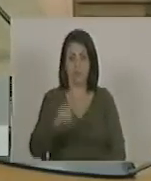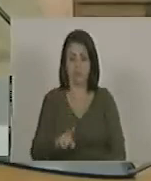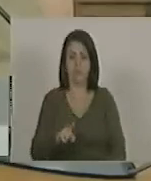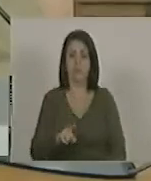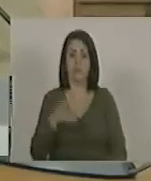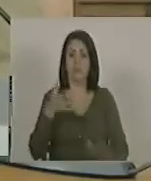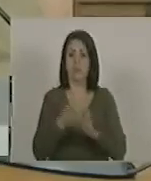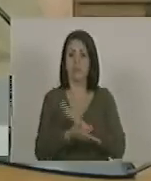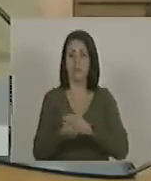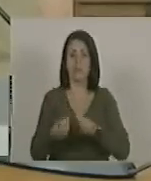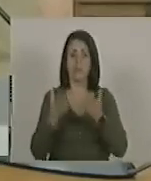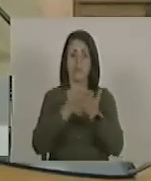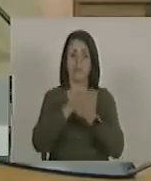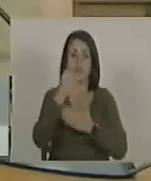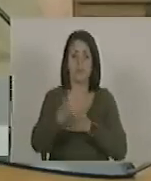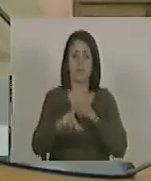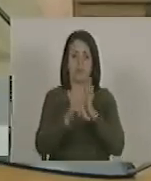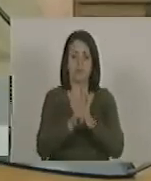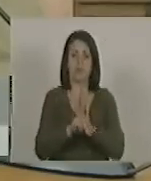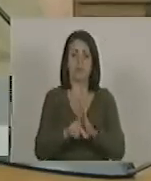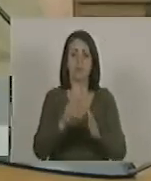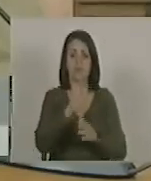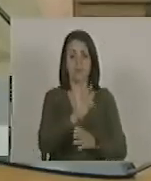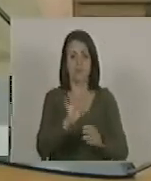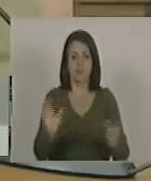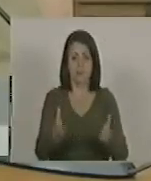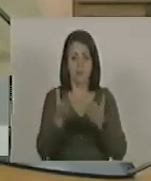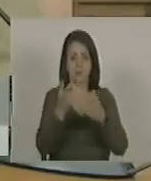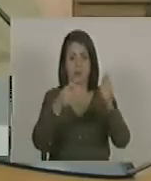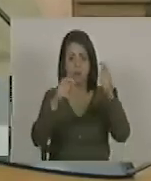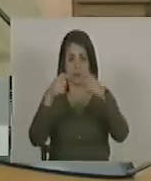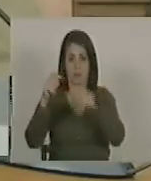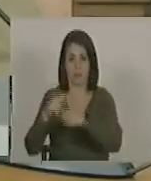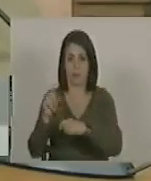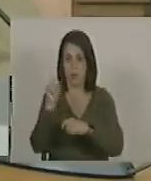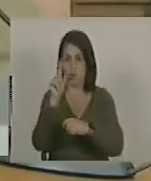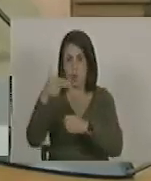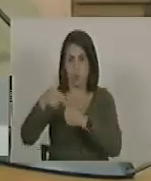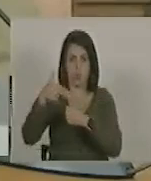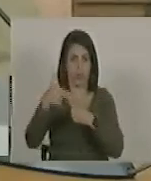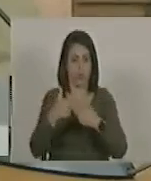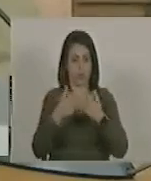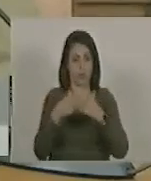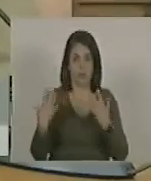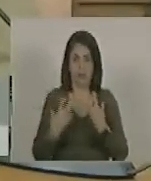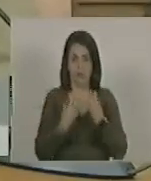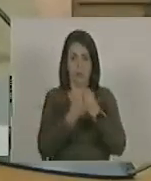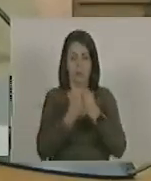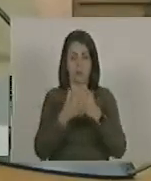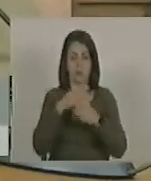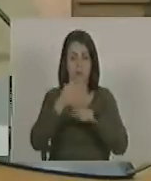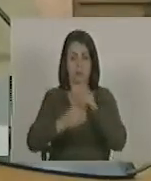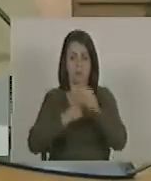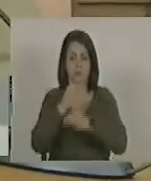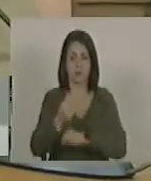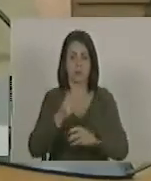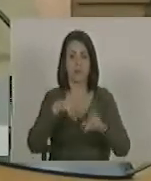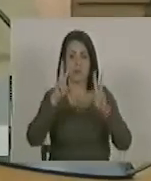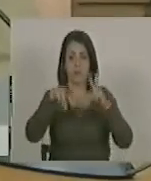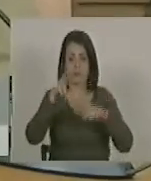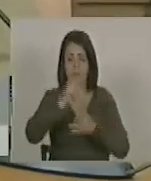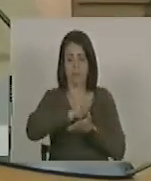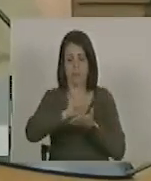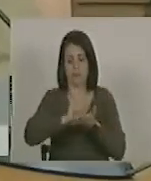mediante la cual remite el proyecto de ley de fomento de las exportaciones no petroleras acompañado de su correspondiente exposición